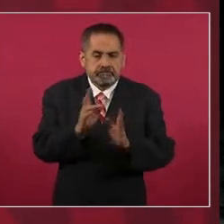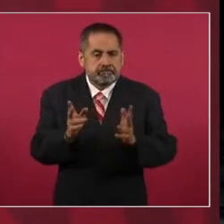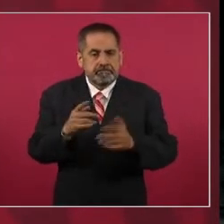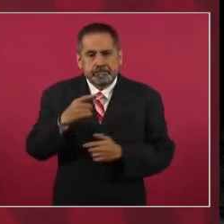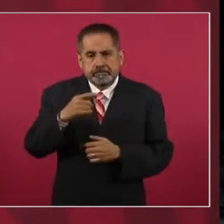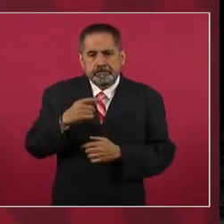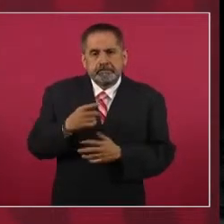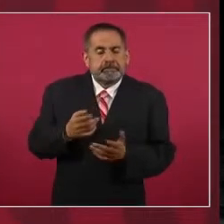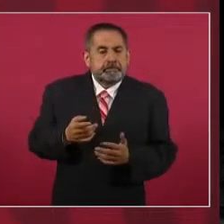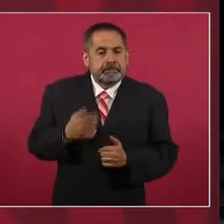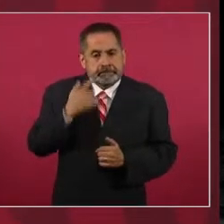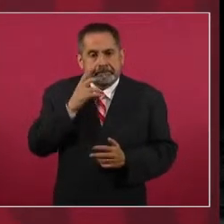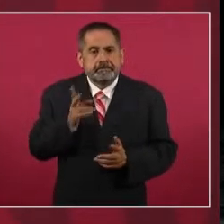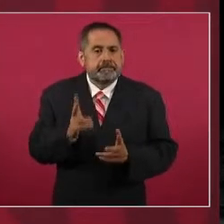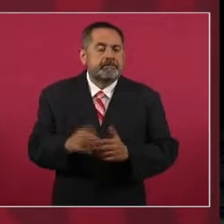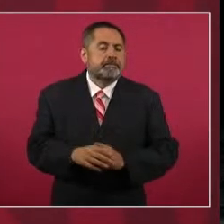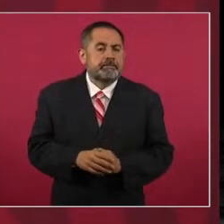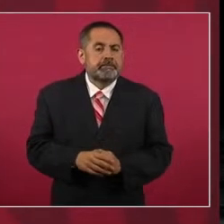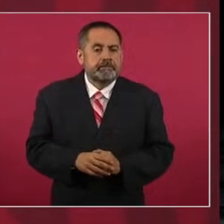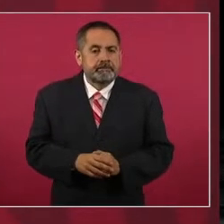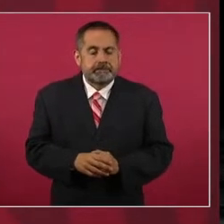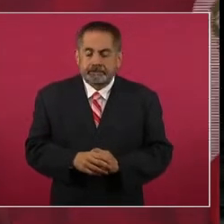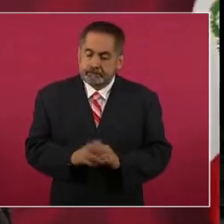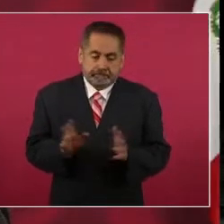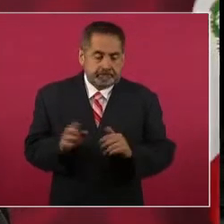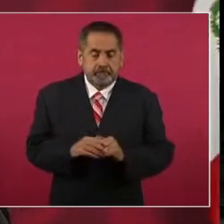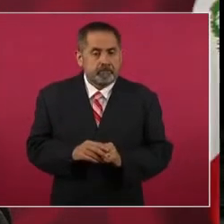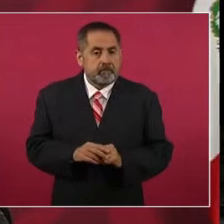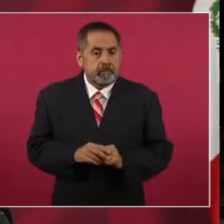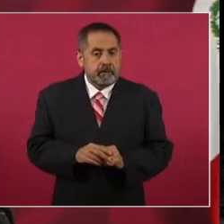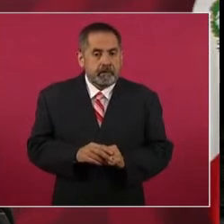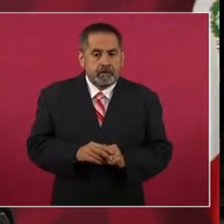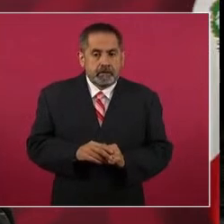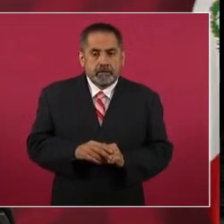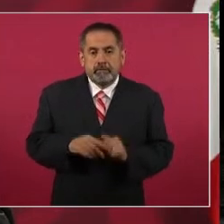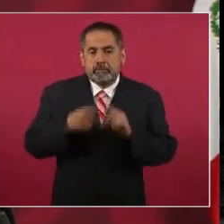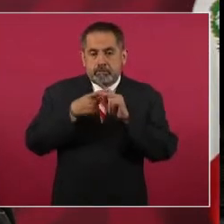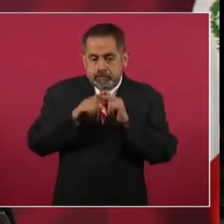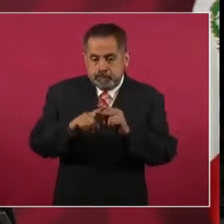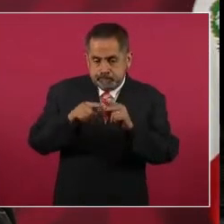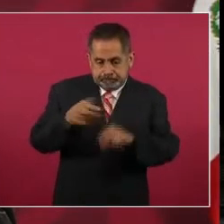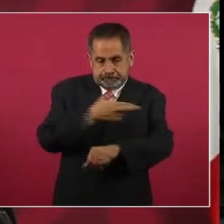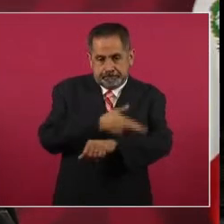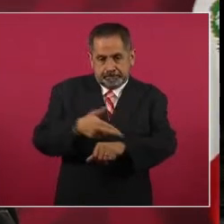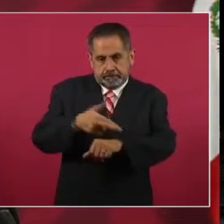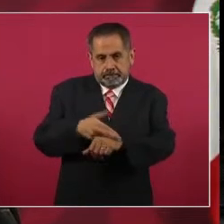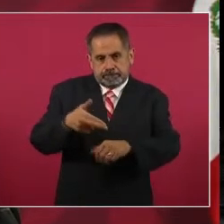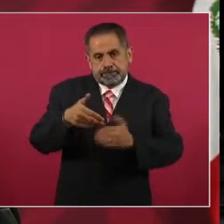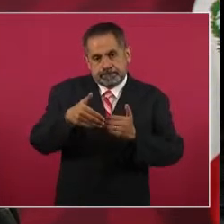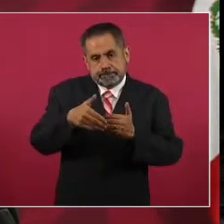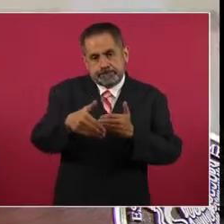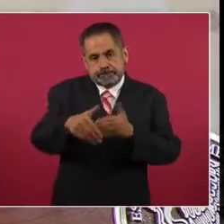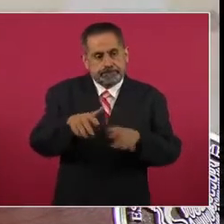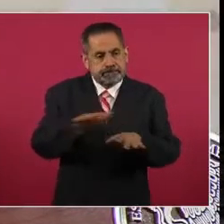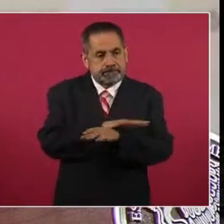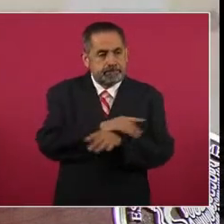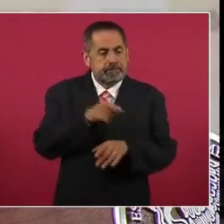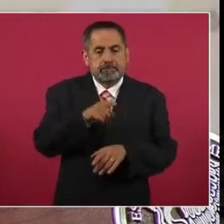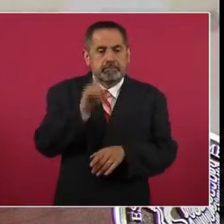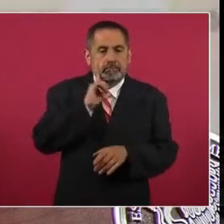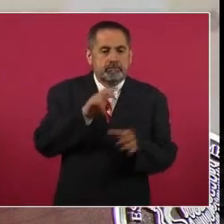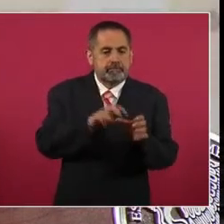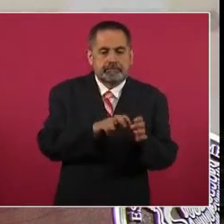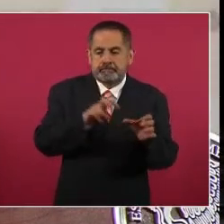para qué ya se inicie el proceso de